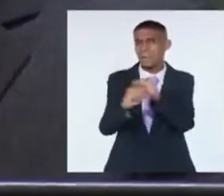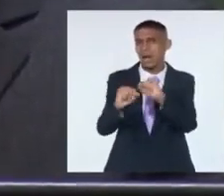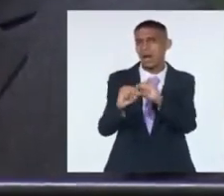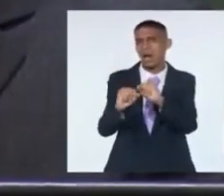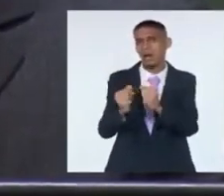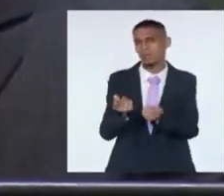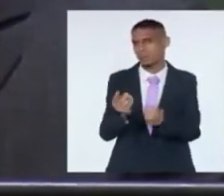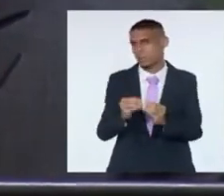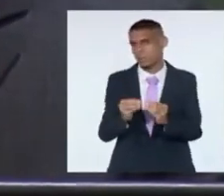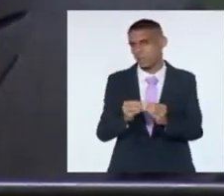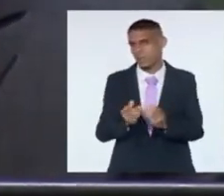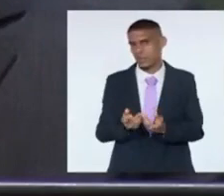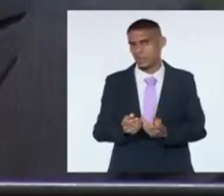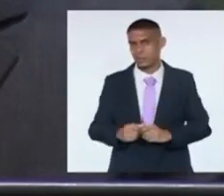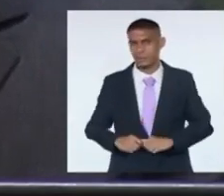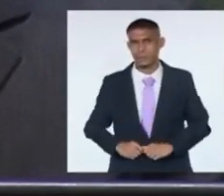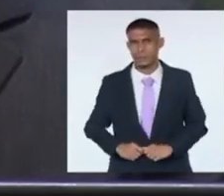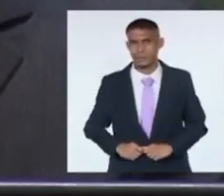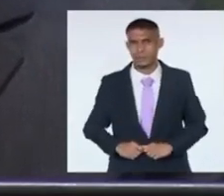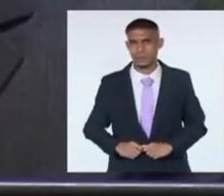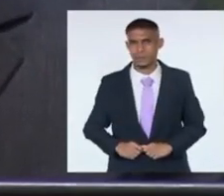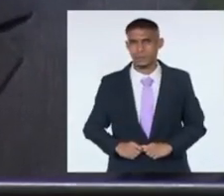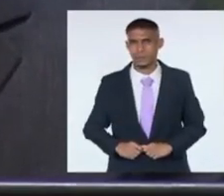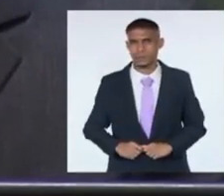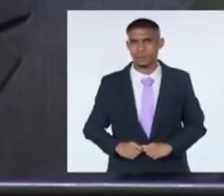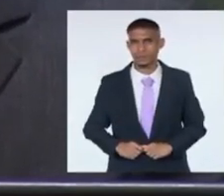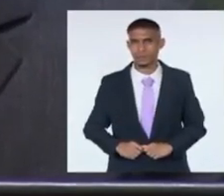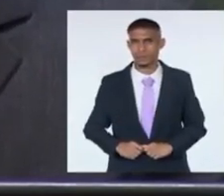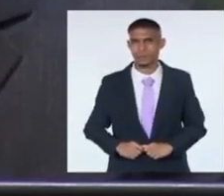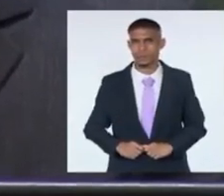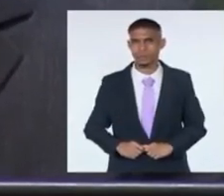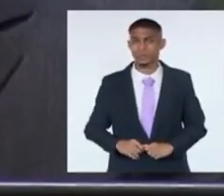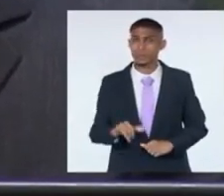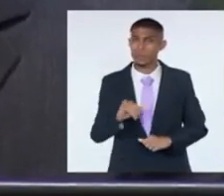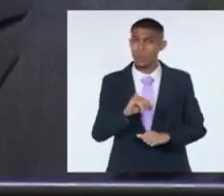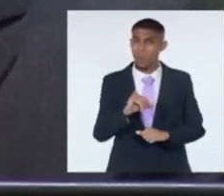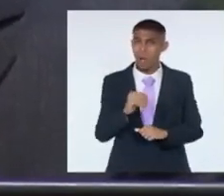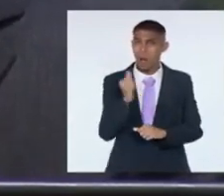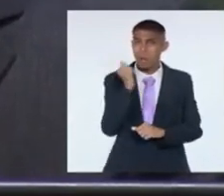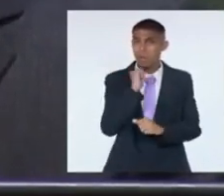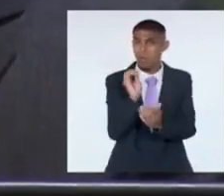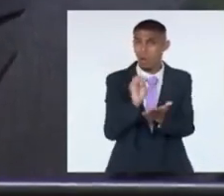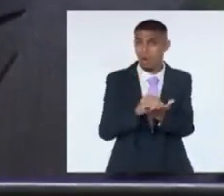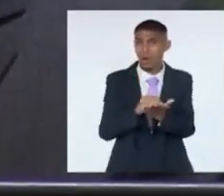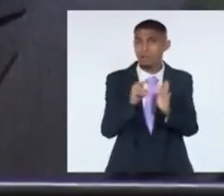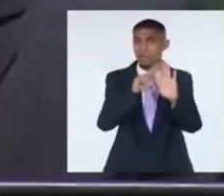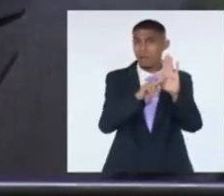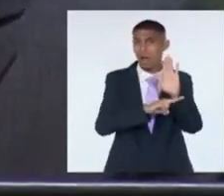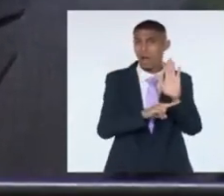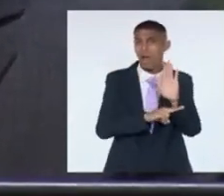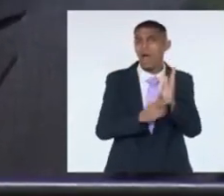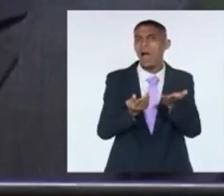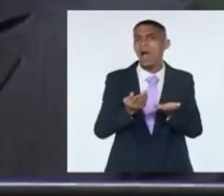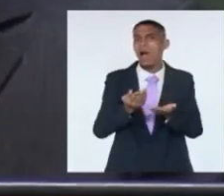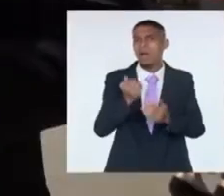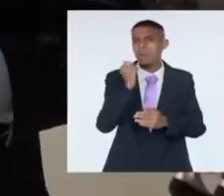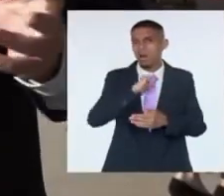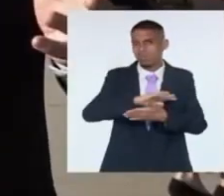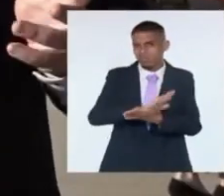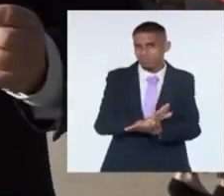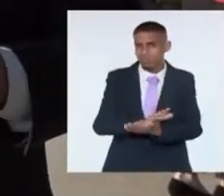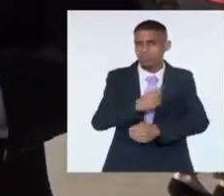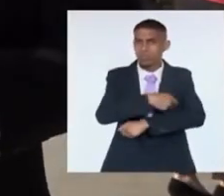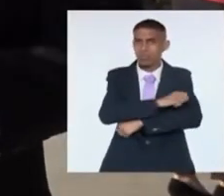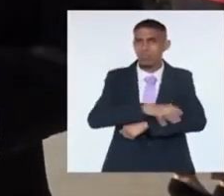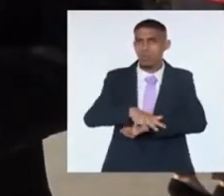de Estados Unidos usando ese argumento para imponer mayores medidas restrictivas en contra del pueblo cubano